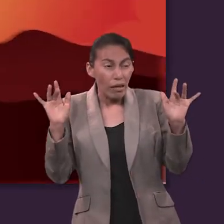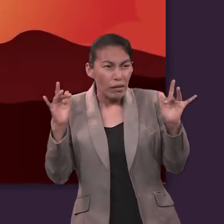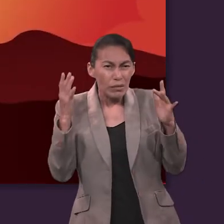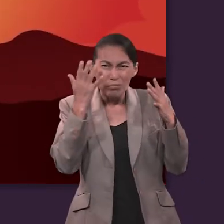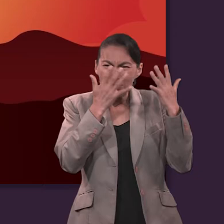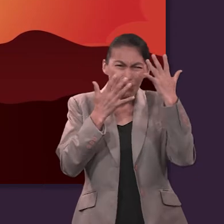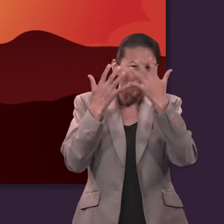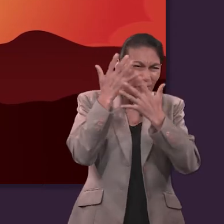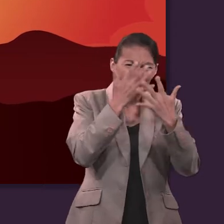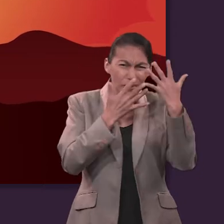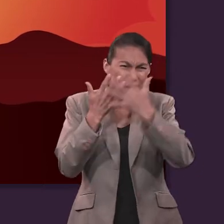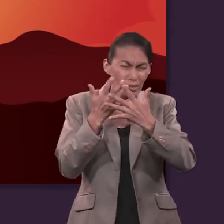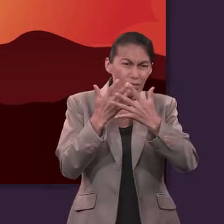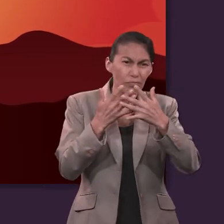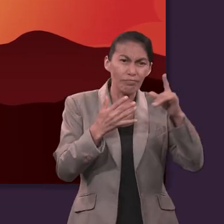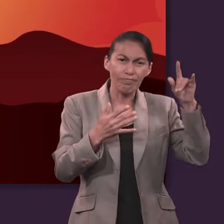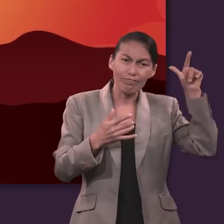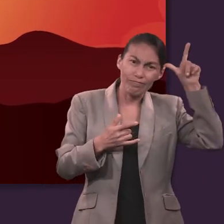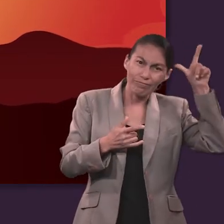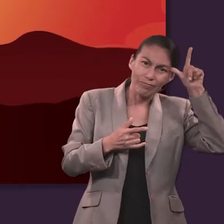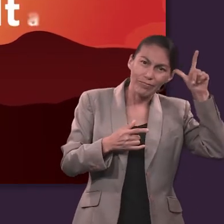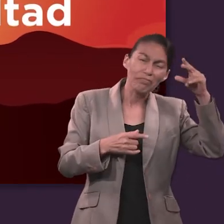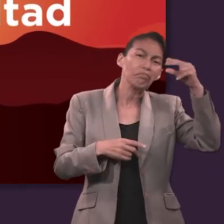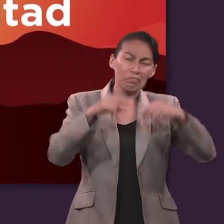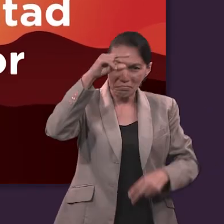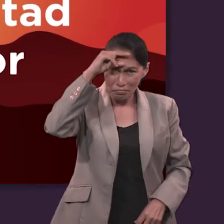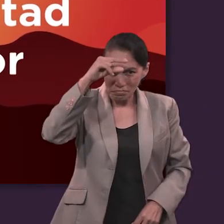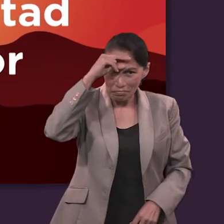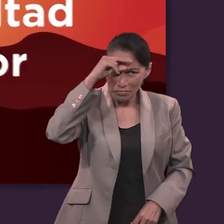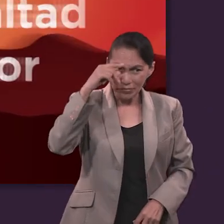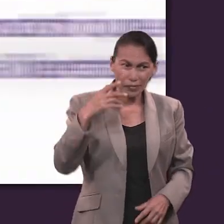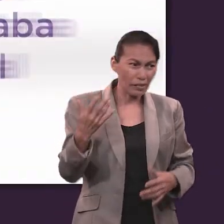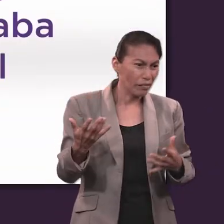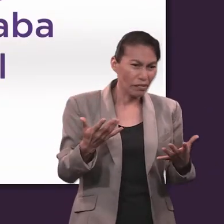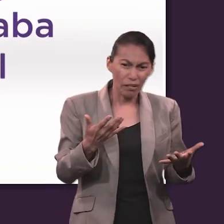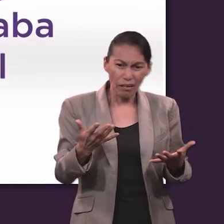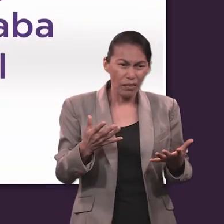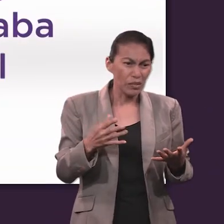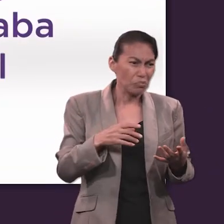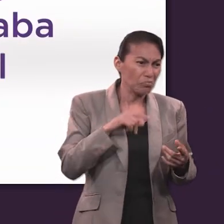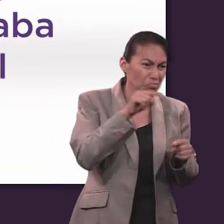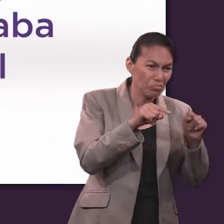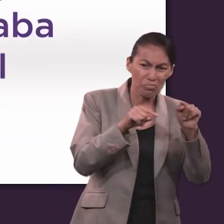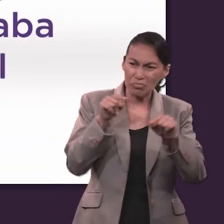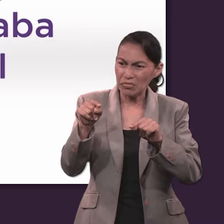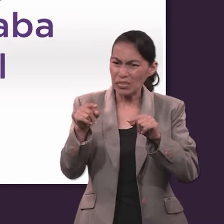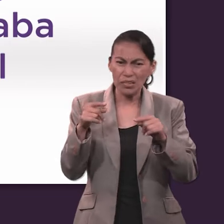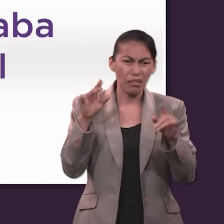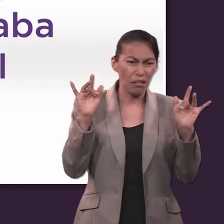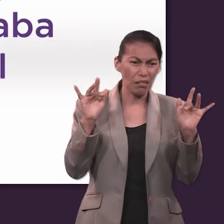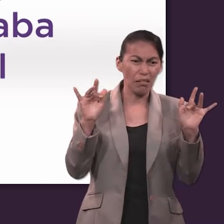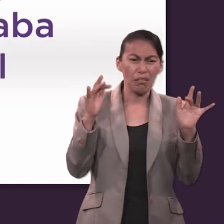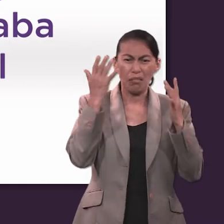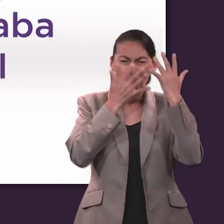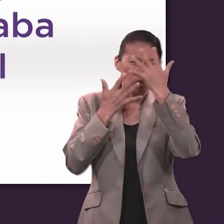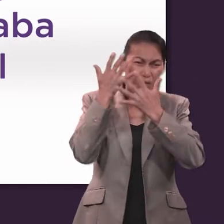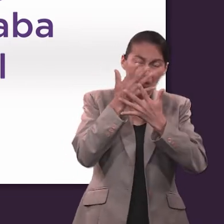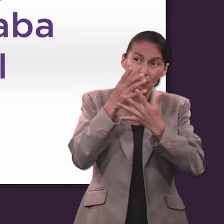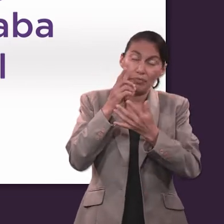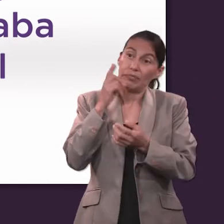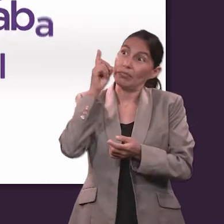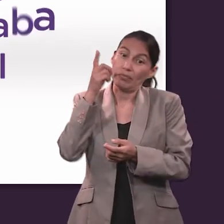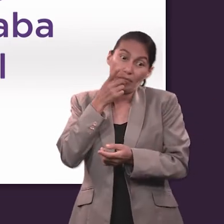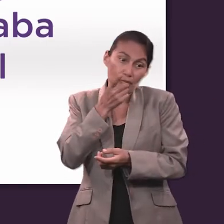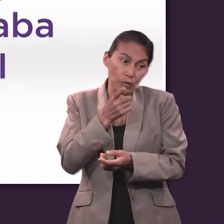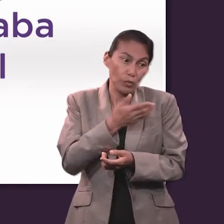que hasta los ángeles se confundieron en su lealtad al Señor. Dios, al aceptar la decisión individual, demostró